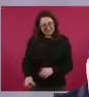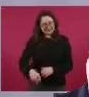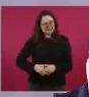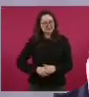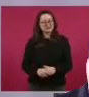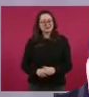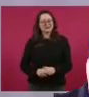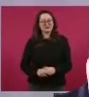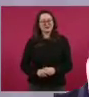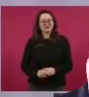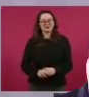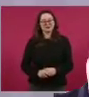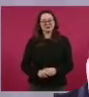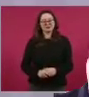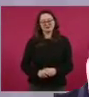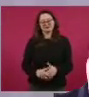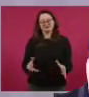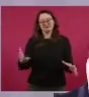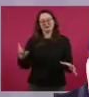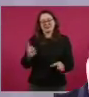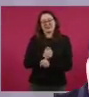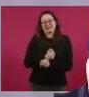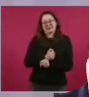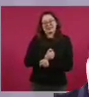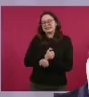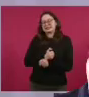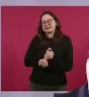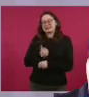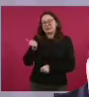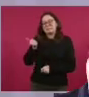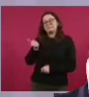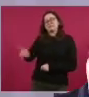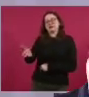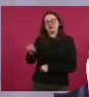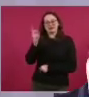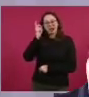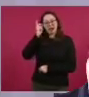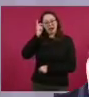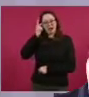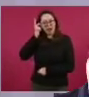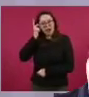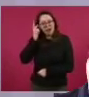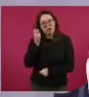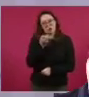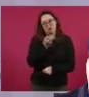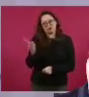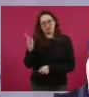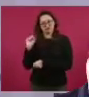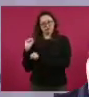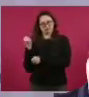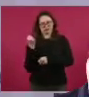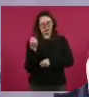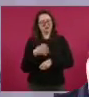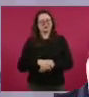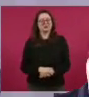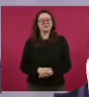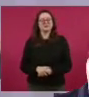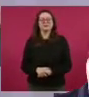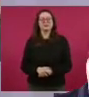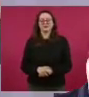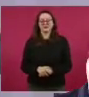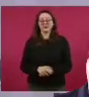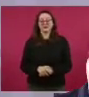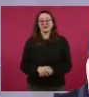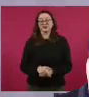todos los que obtuvieron tercer lugar en el campeonato mundial, pero